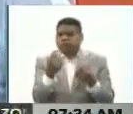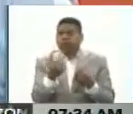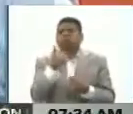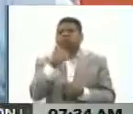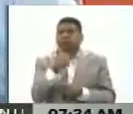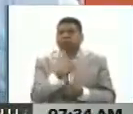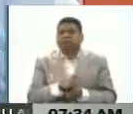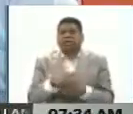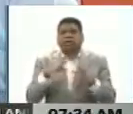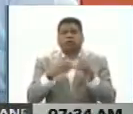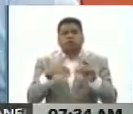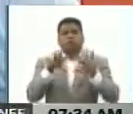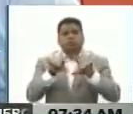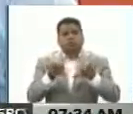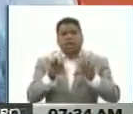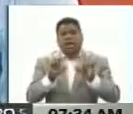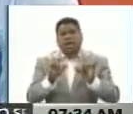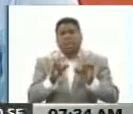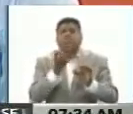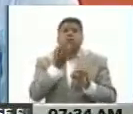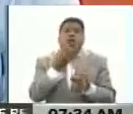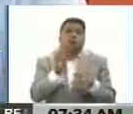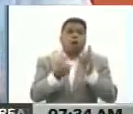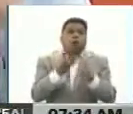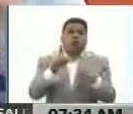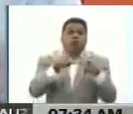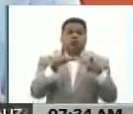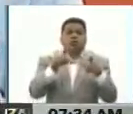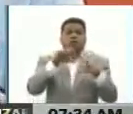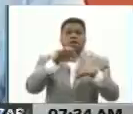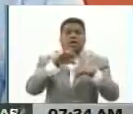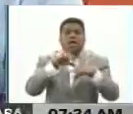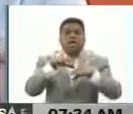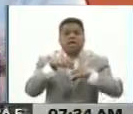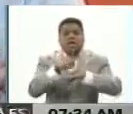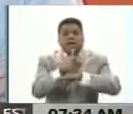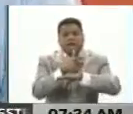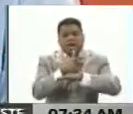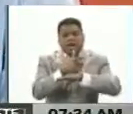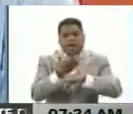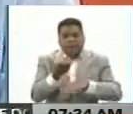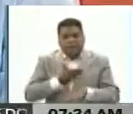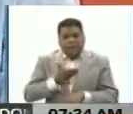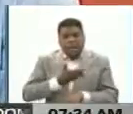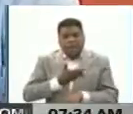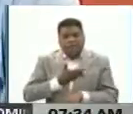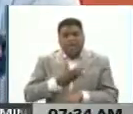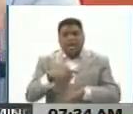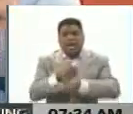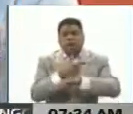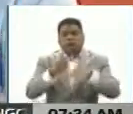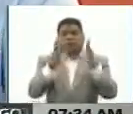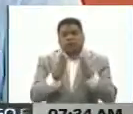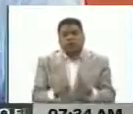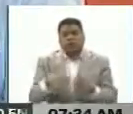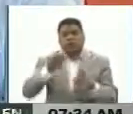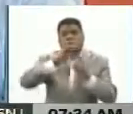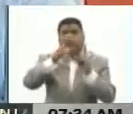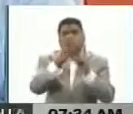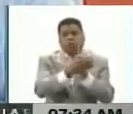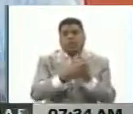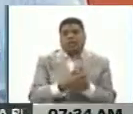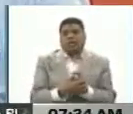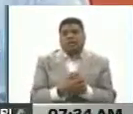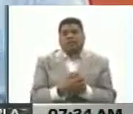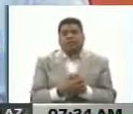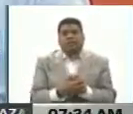secretarías de cultura, de gobernaciones y de alcaldías, junto con el poder popular organizado, los